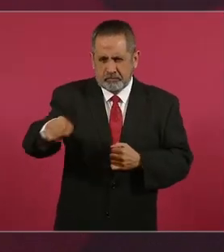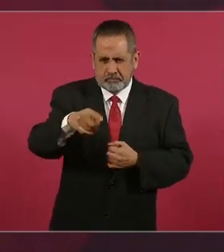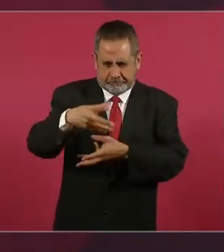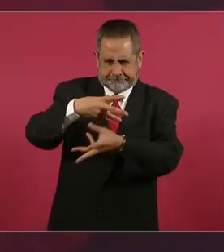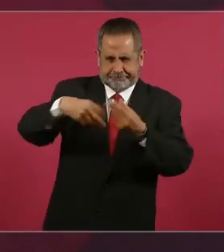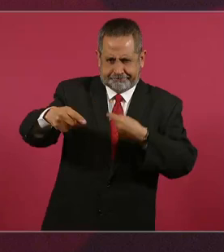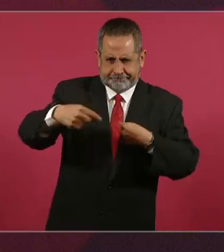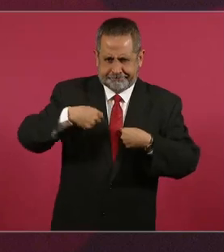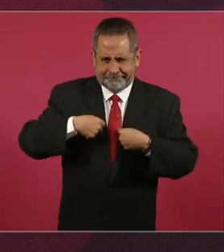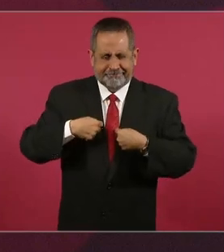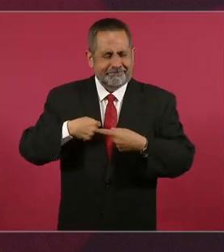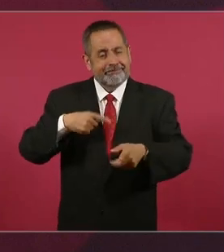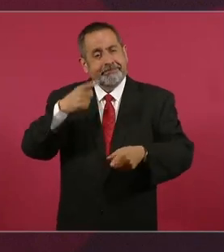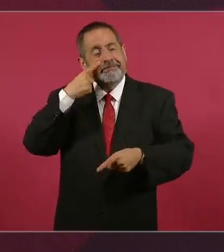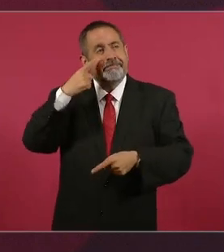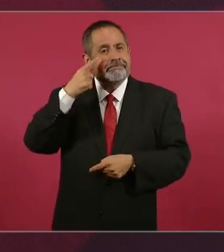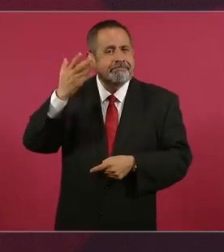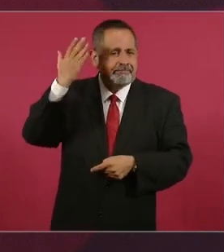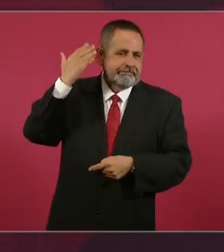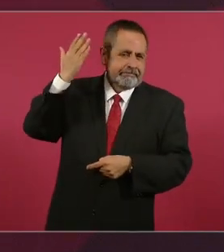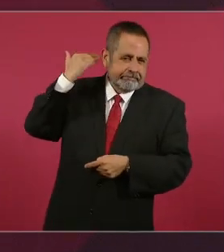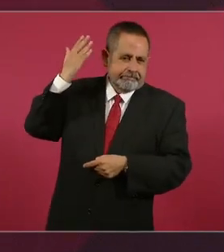Además, antes